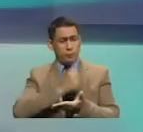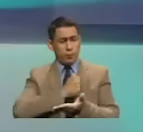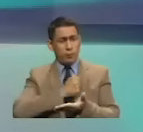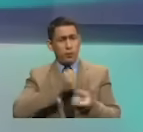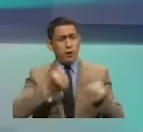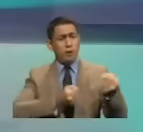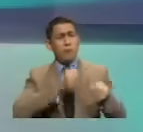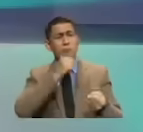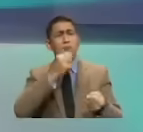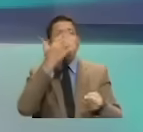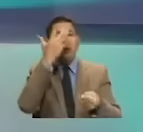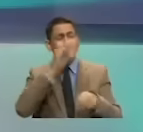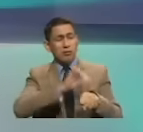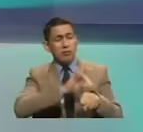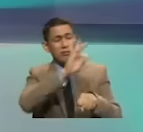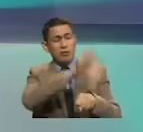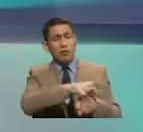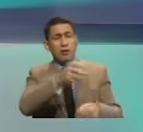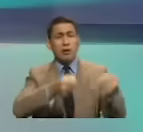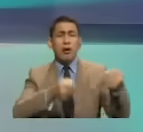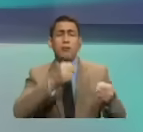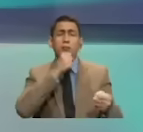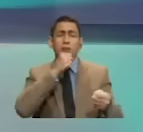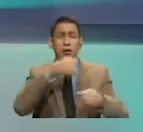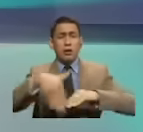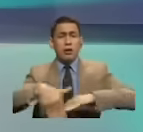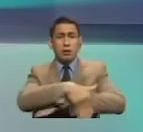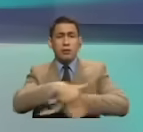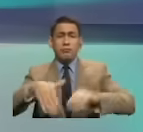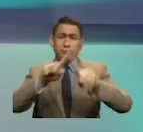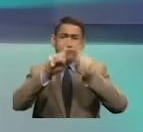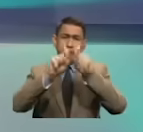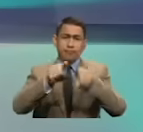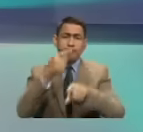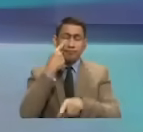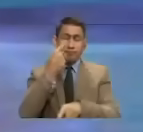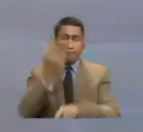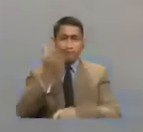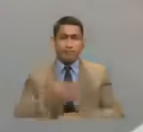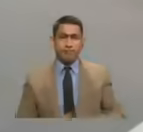¿Por qué los dejaron de esa forma? Se lo contamos.